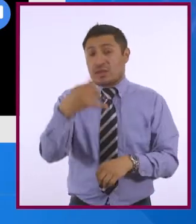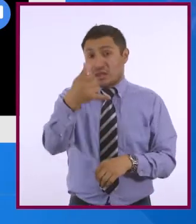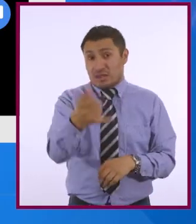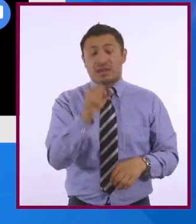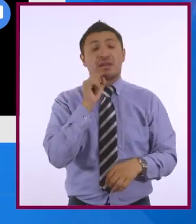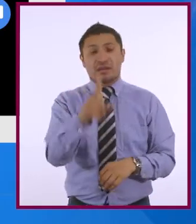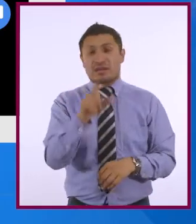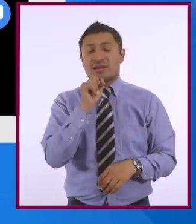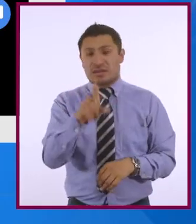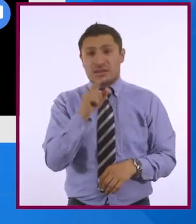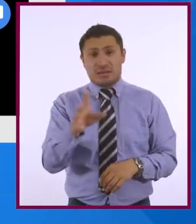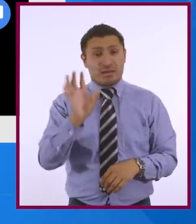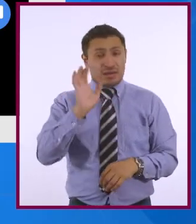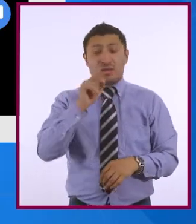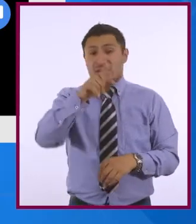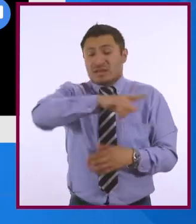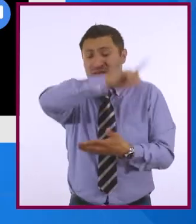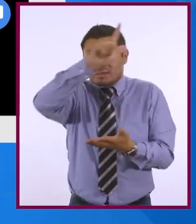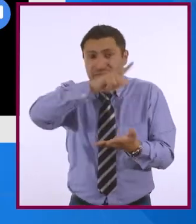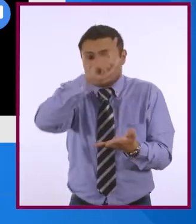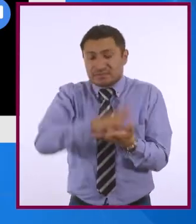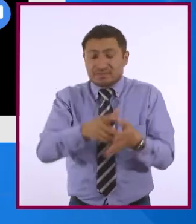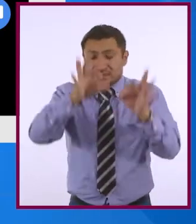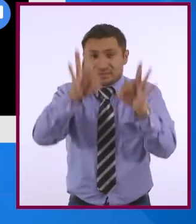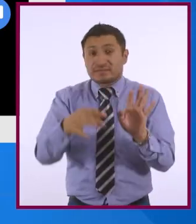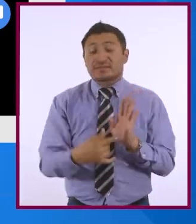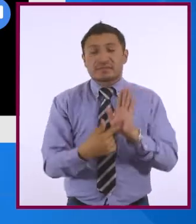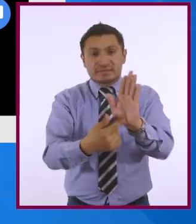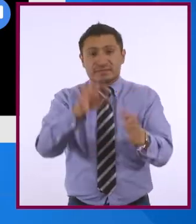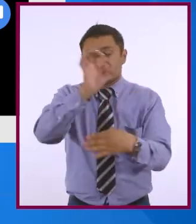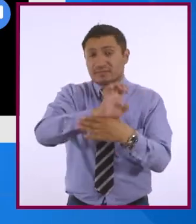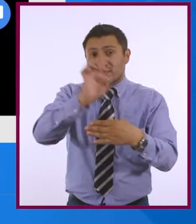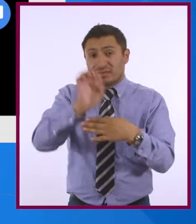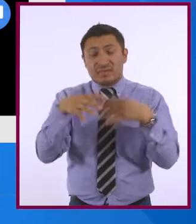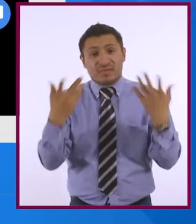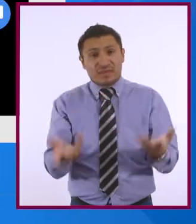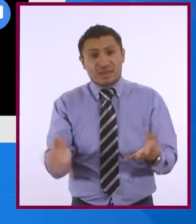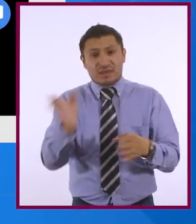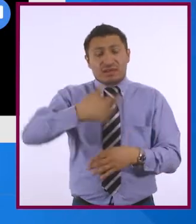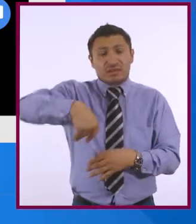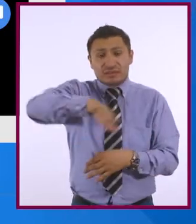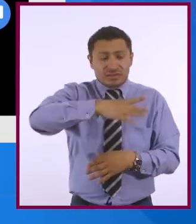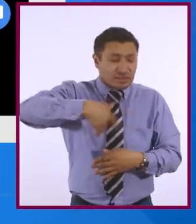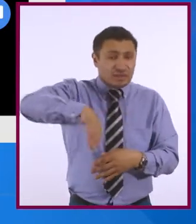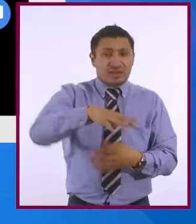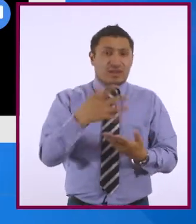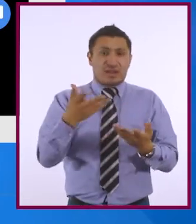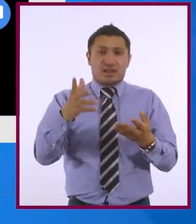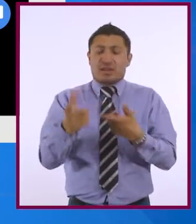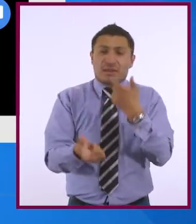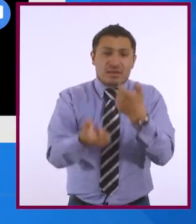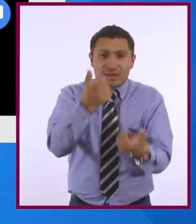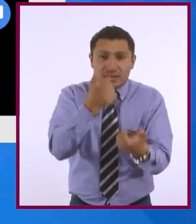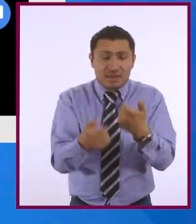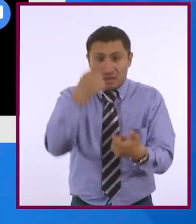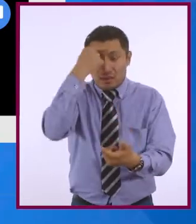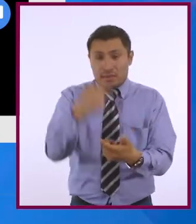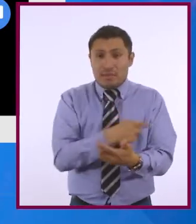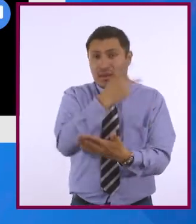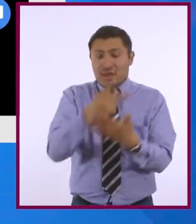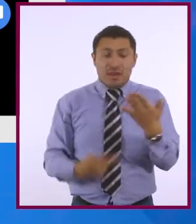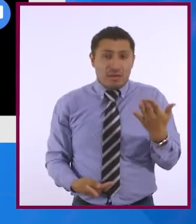a partir de eso, una vez que esté en la ley de forma expresa, entonces vamos a buscar pues el presupuesto,